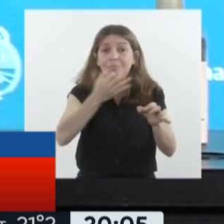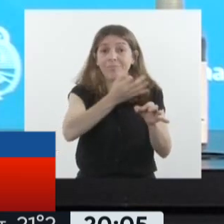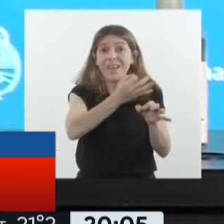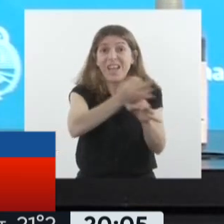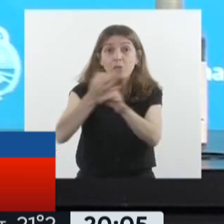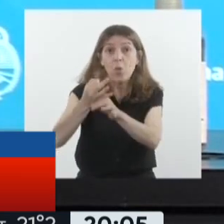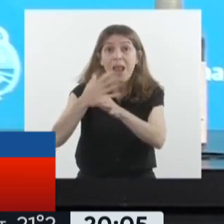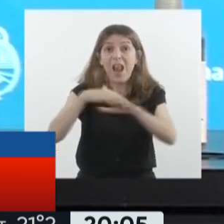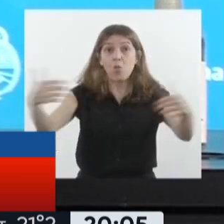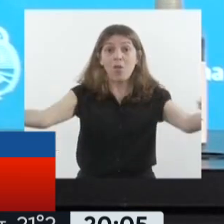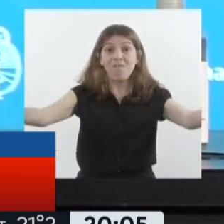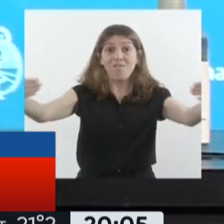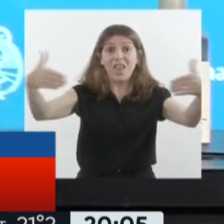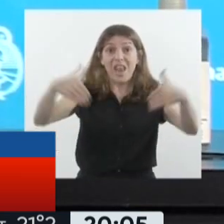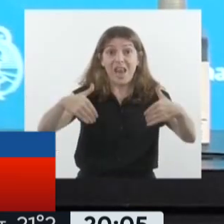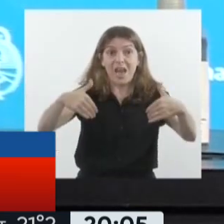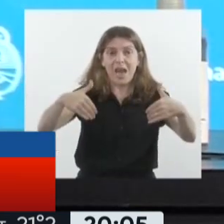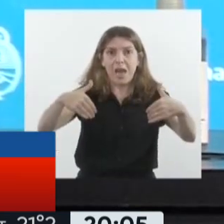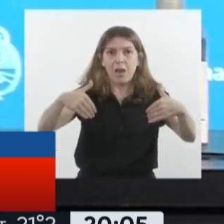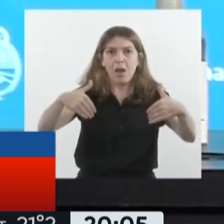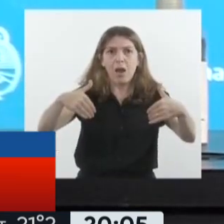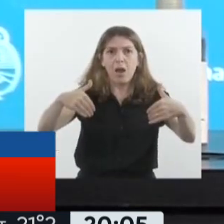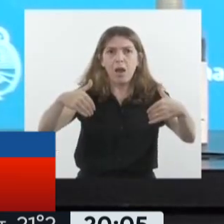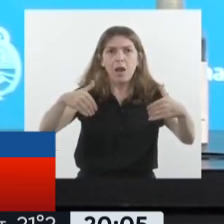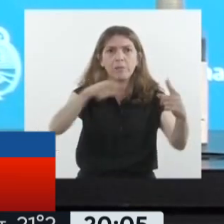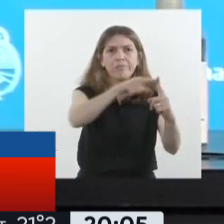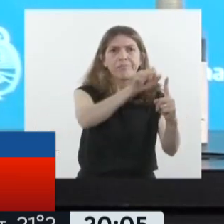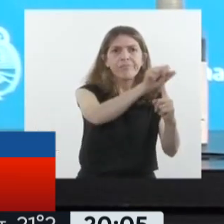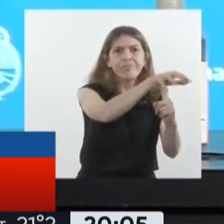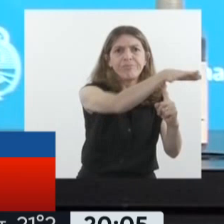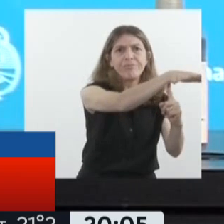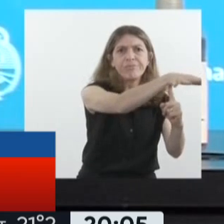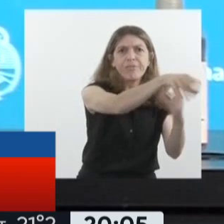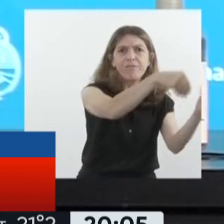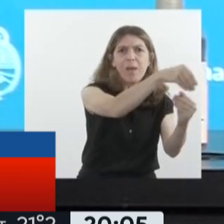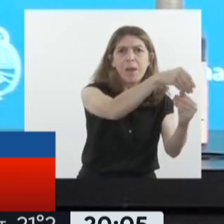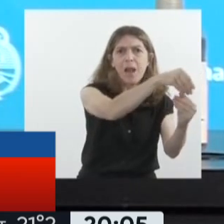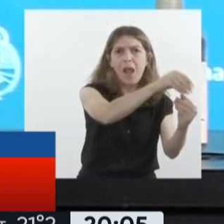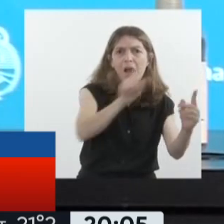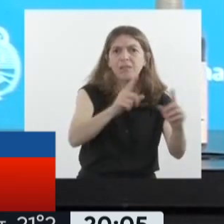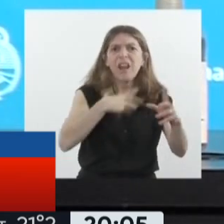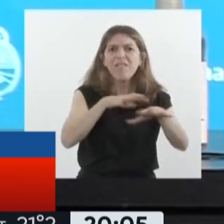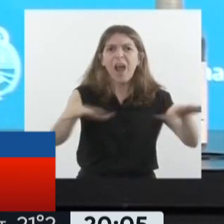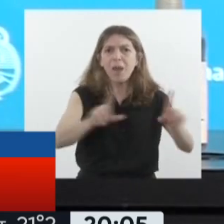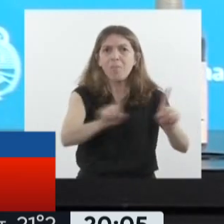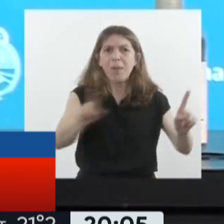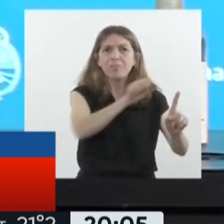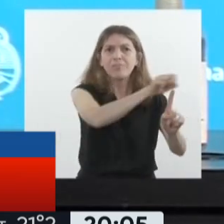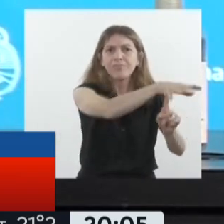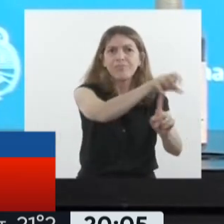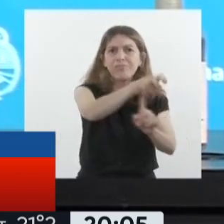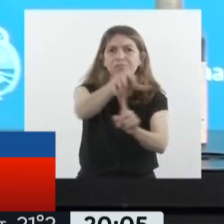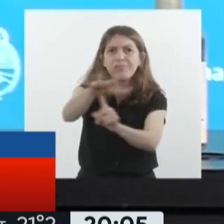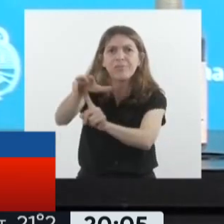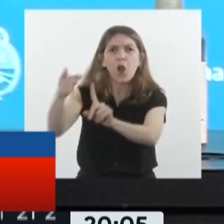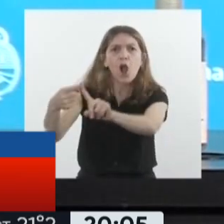los alumnos en los colegios se genera todo un movimiento social que incrementa